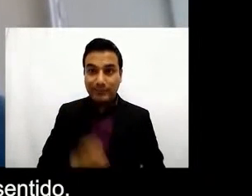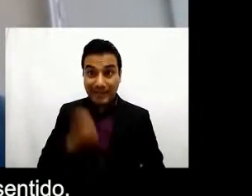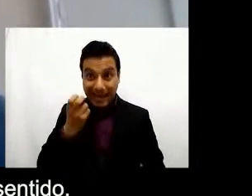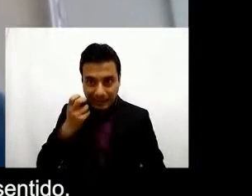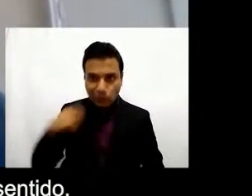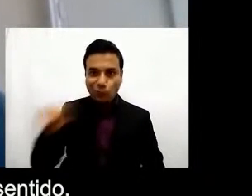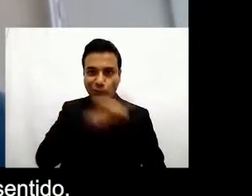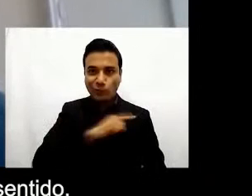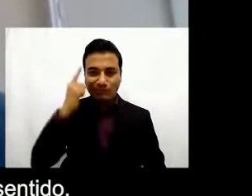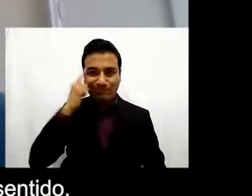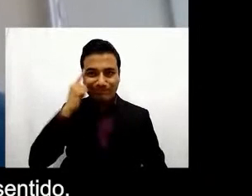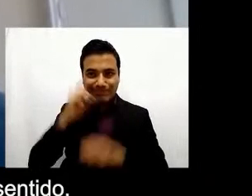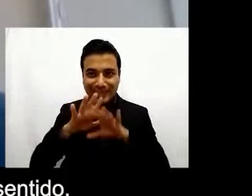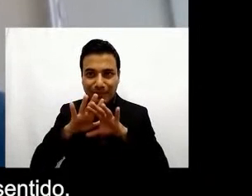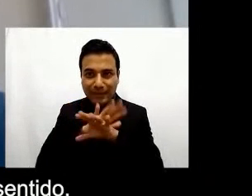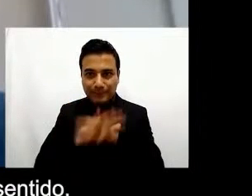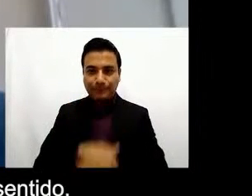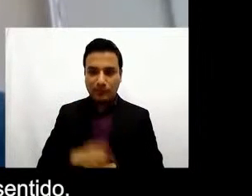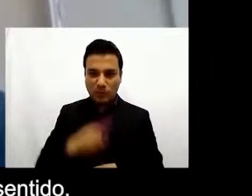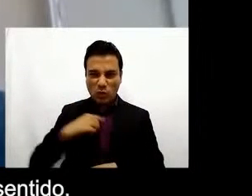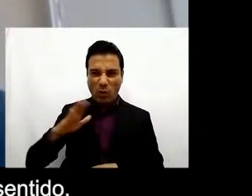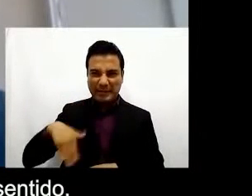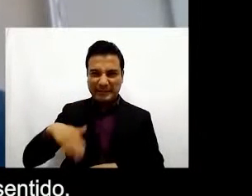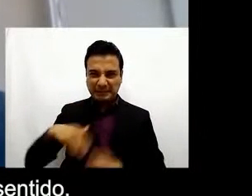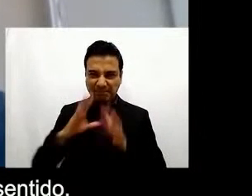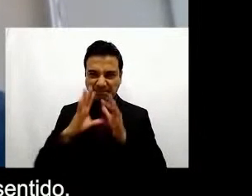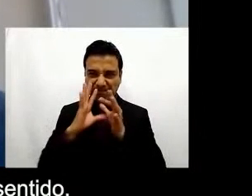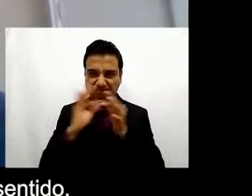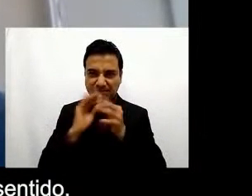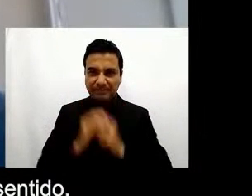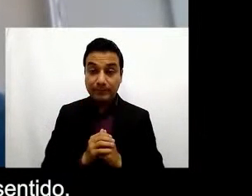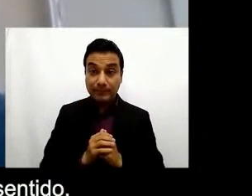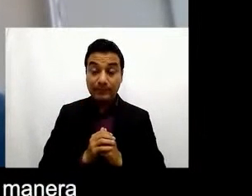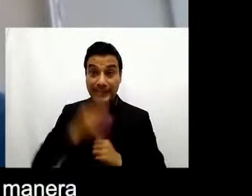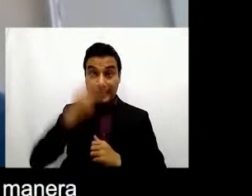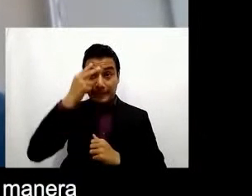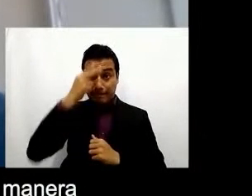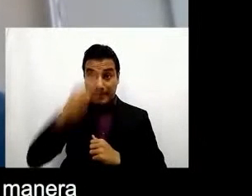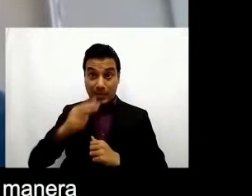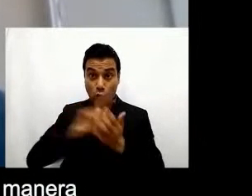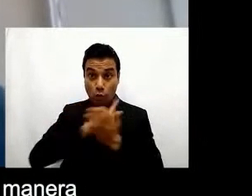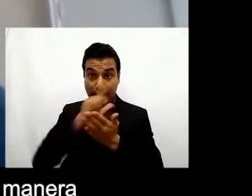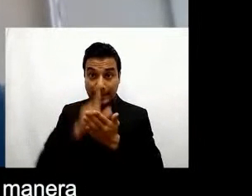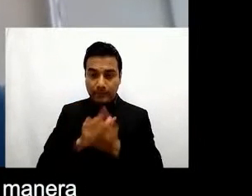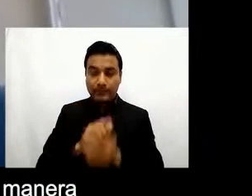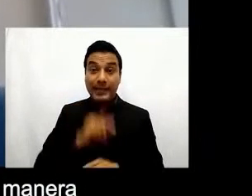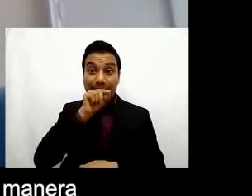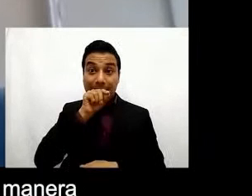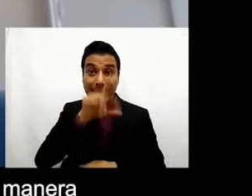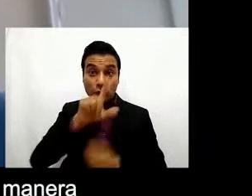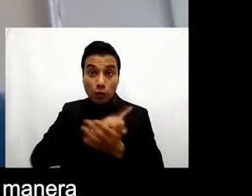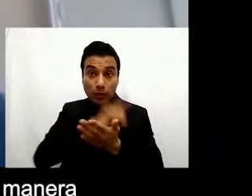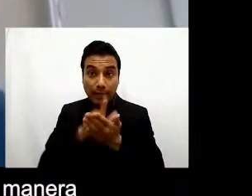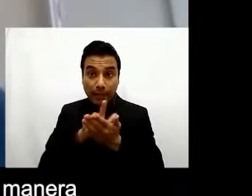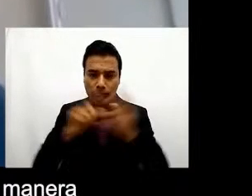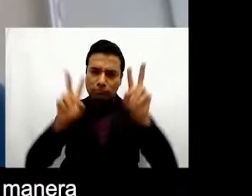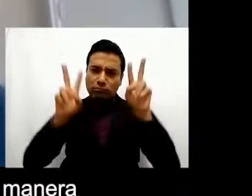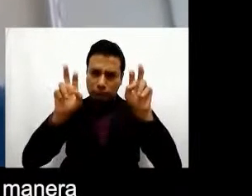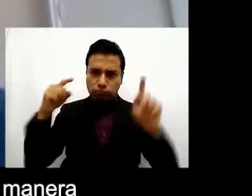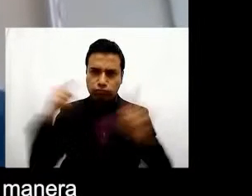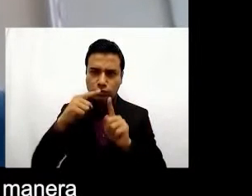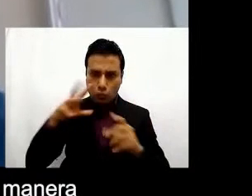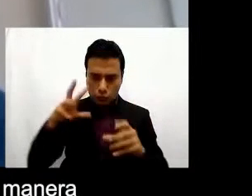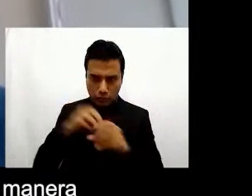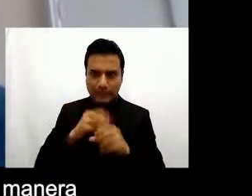sentido. Yo mencionaba que la legislación mexicana y la jalisciense tienden a ser muy inclusivas, pero lo hacen de